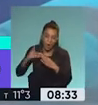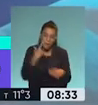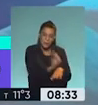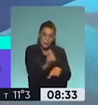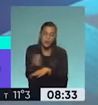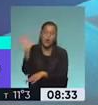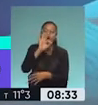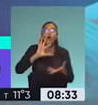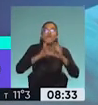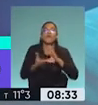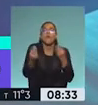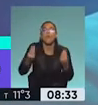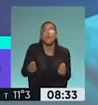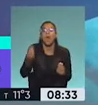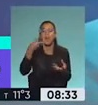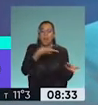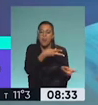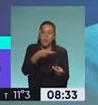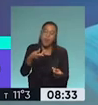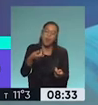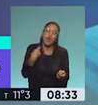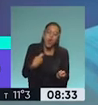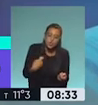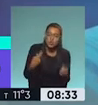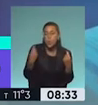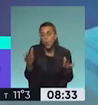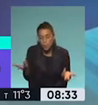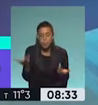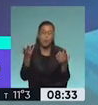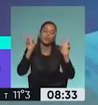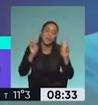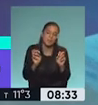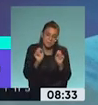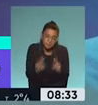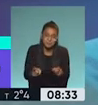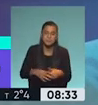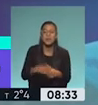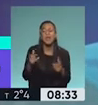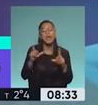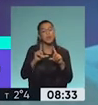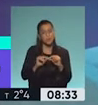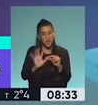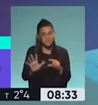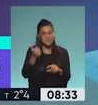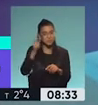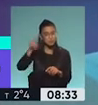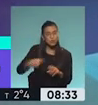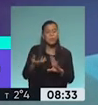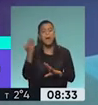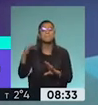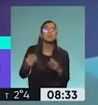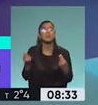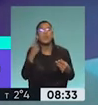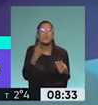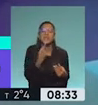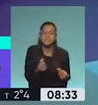incorporada acá. Nosotros creemos que los municipios del sur de Buenos Aires hacen la misma condición climática que Mendoza. Y era verdad. Y era